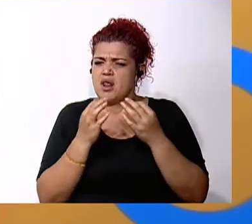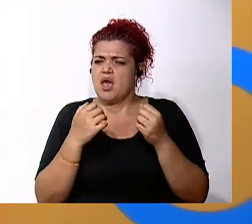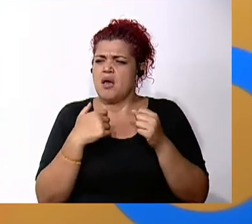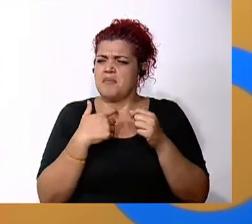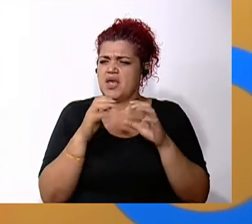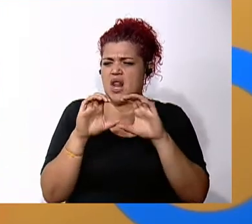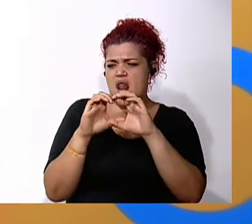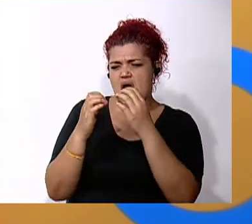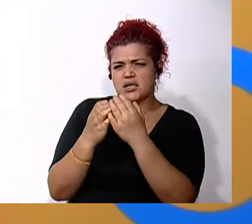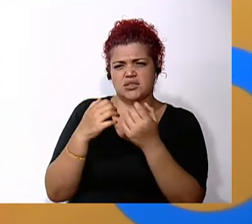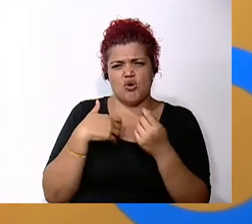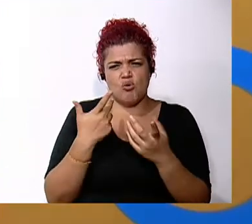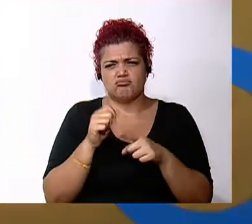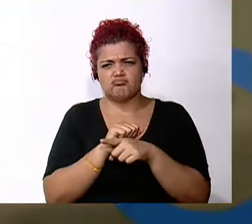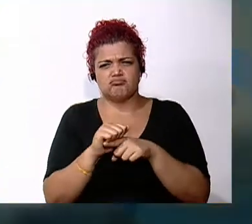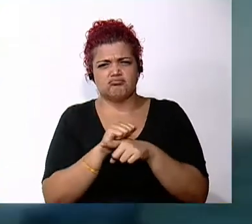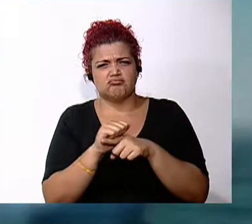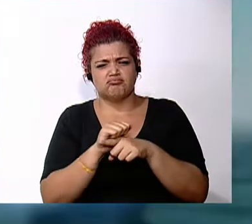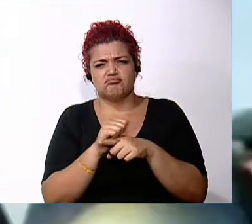a ver este mensaje.